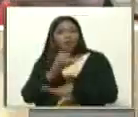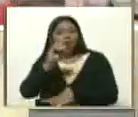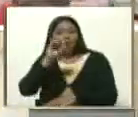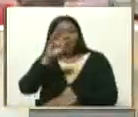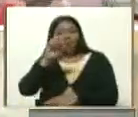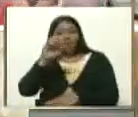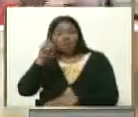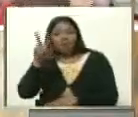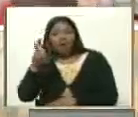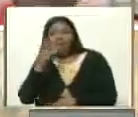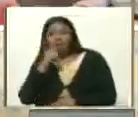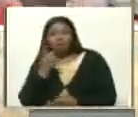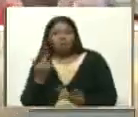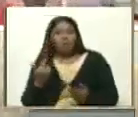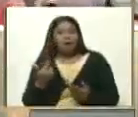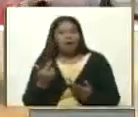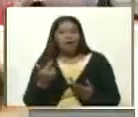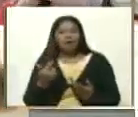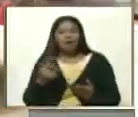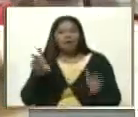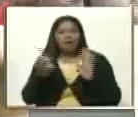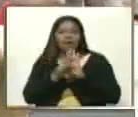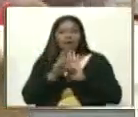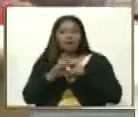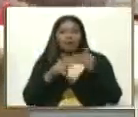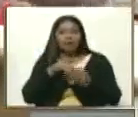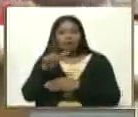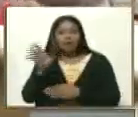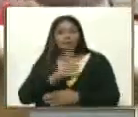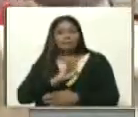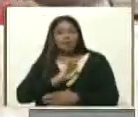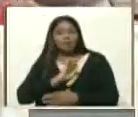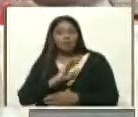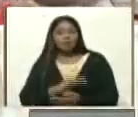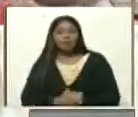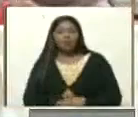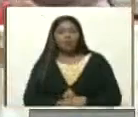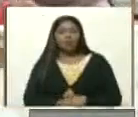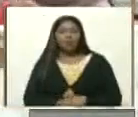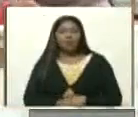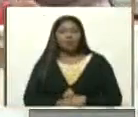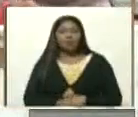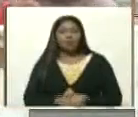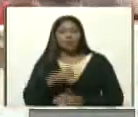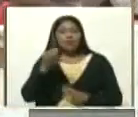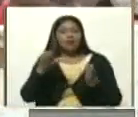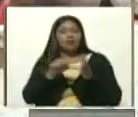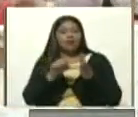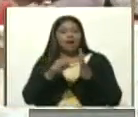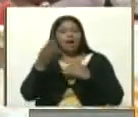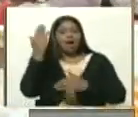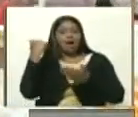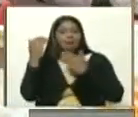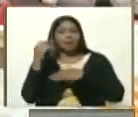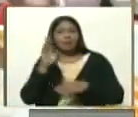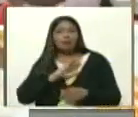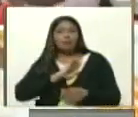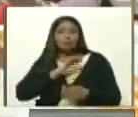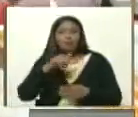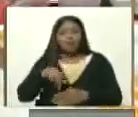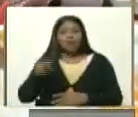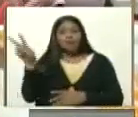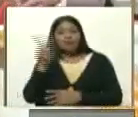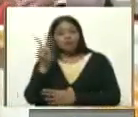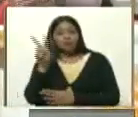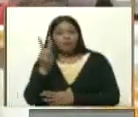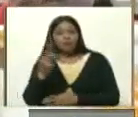además ilegales y extraterritoriales, cuando el avión era propiedad de la República Islámica de Irán. Ahora es propiedad de